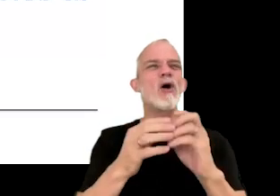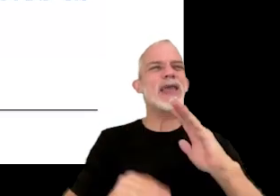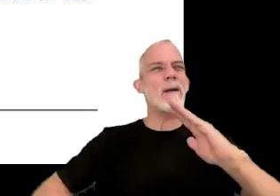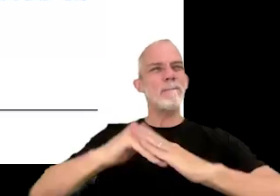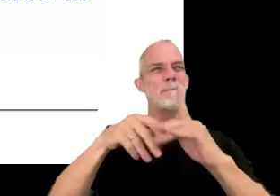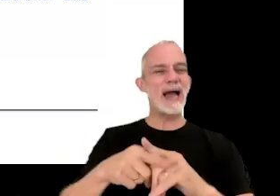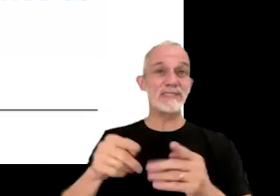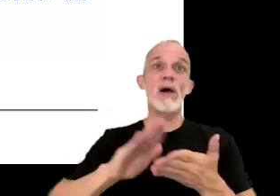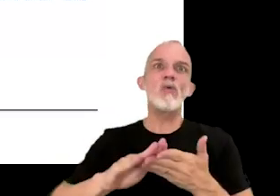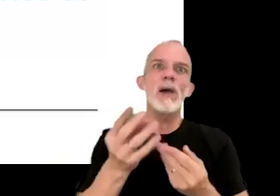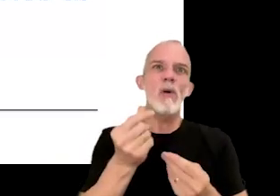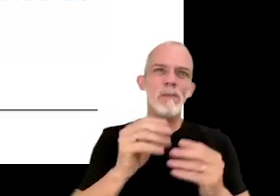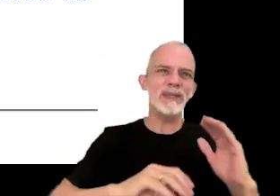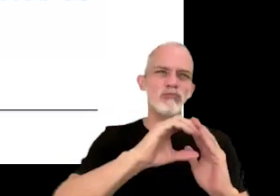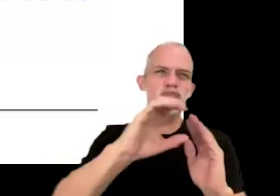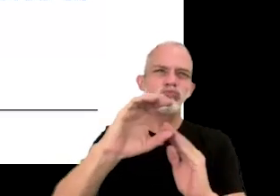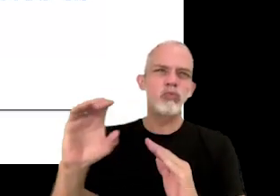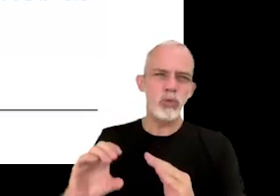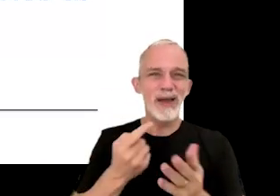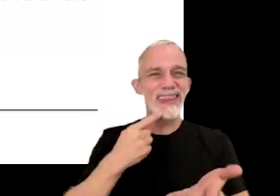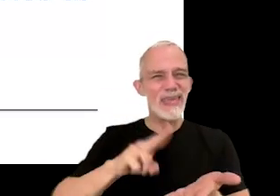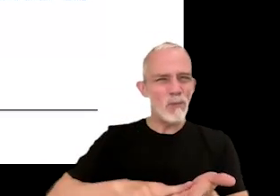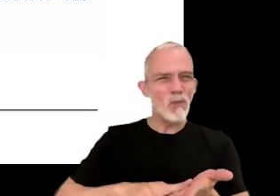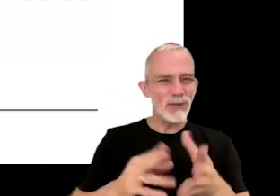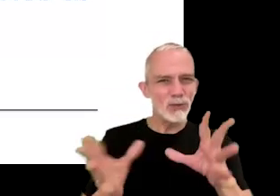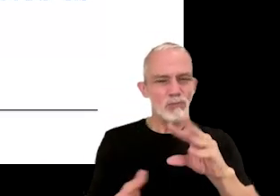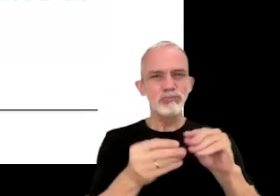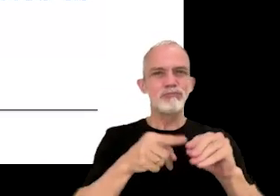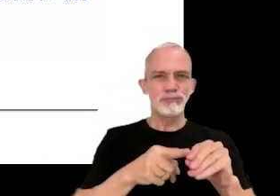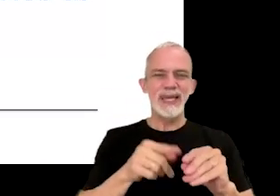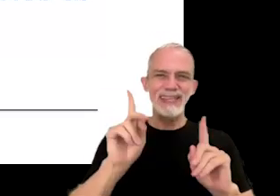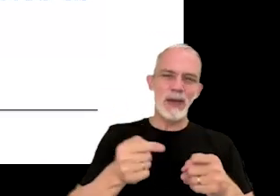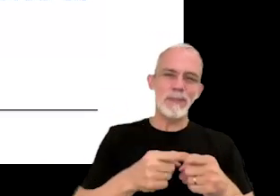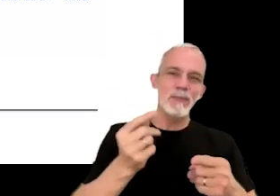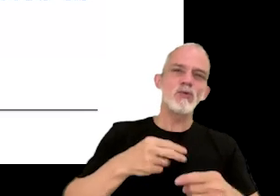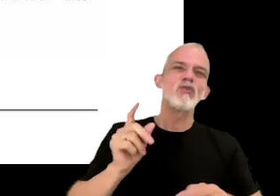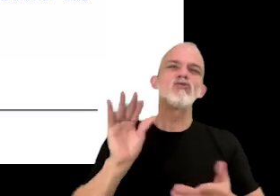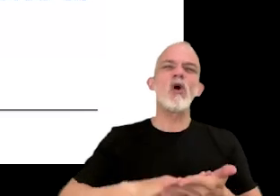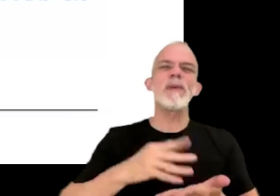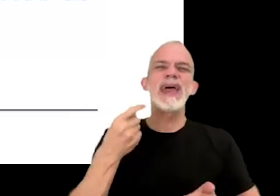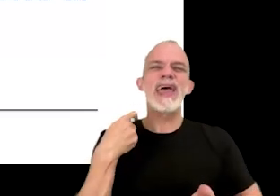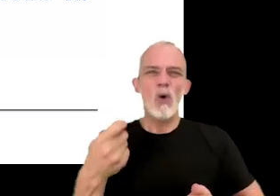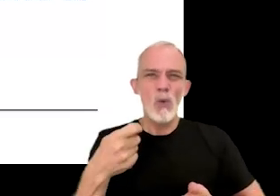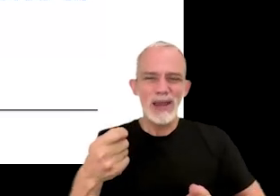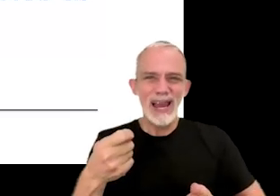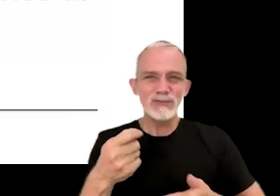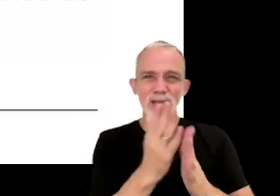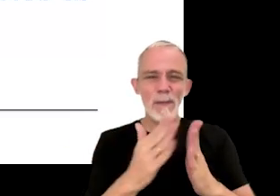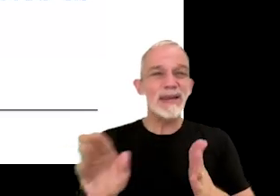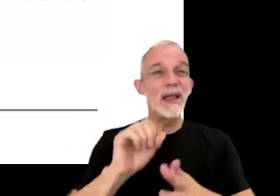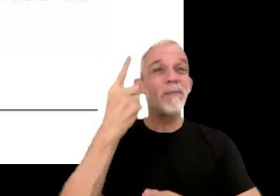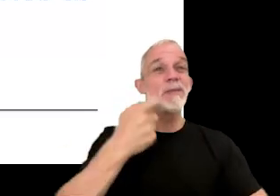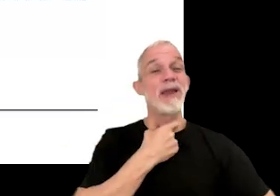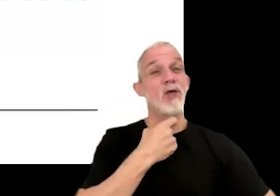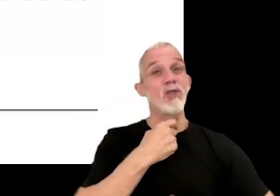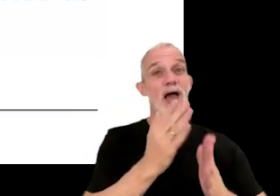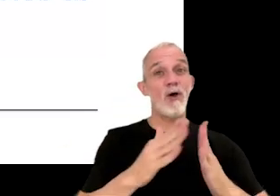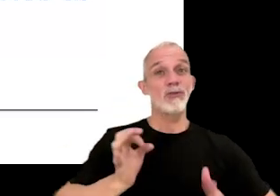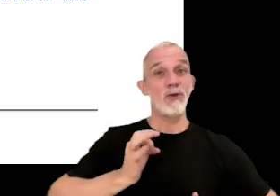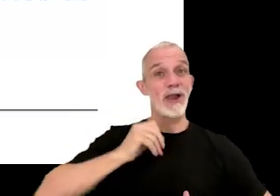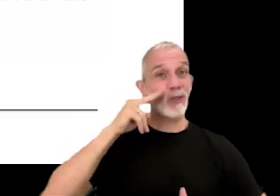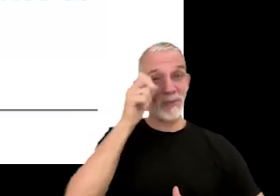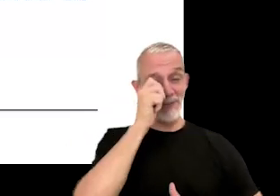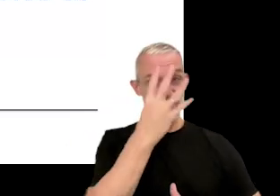nuevos montos de impuesto integrado y cotizaciones previsionales a partir del 1 de agosto de